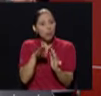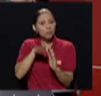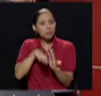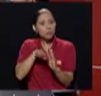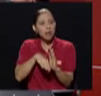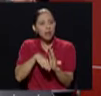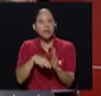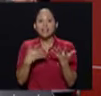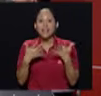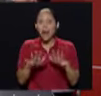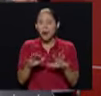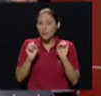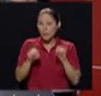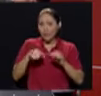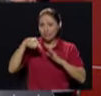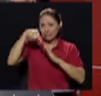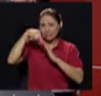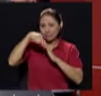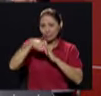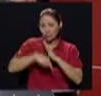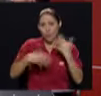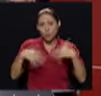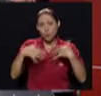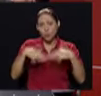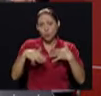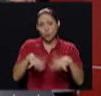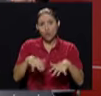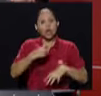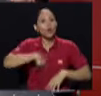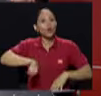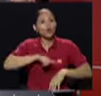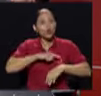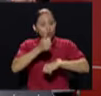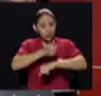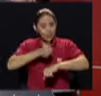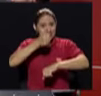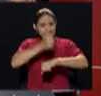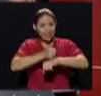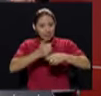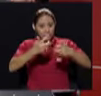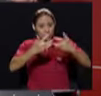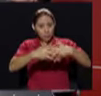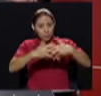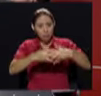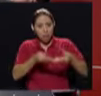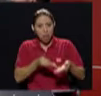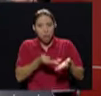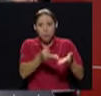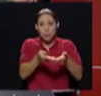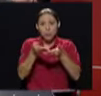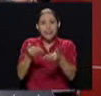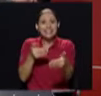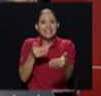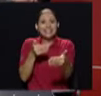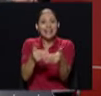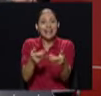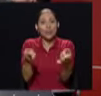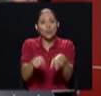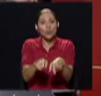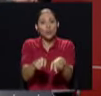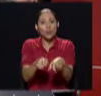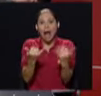densificar tanto que logramos llegar muy cerca de, colocar sitios muy cerca de donde ocurren los eventos. Y tener registros que